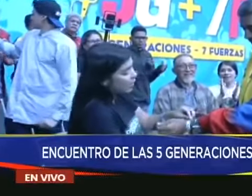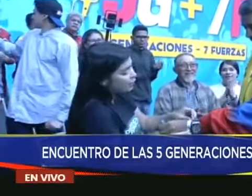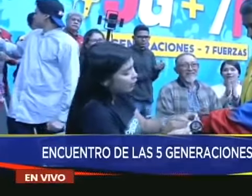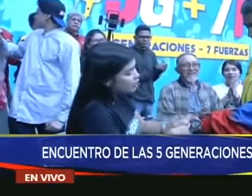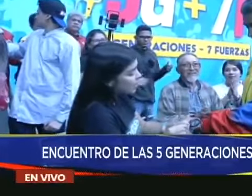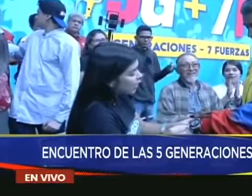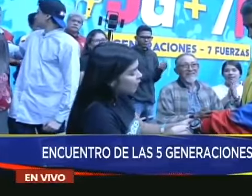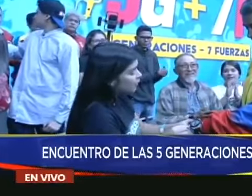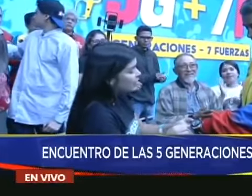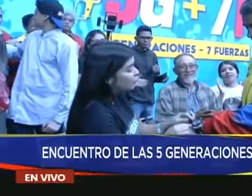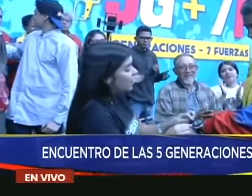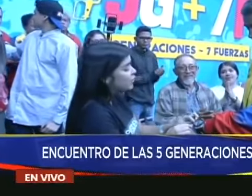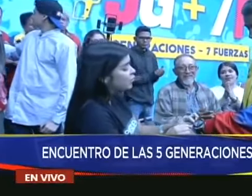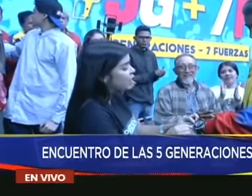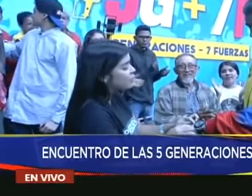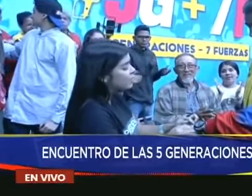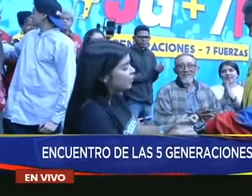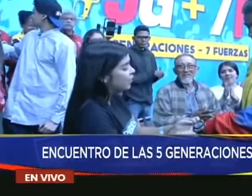pues. ¡Uno!